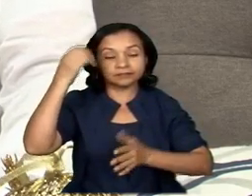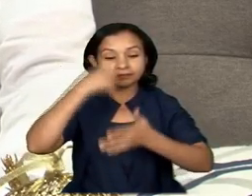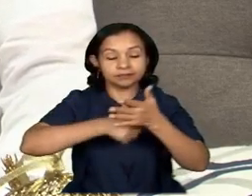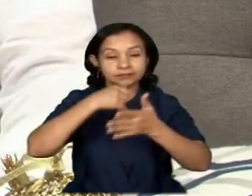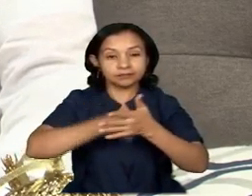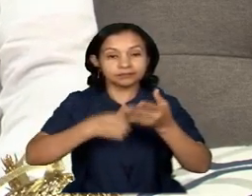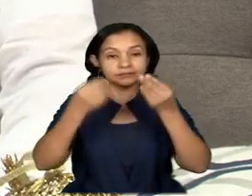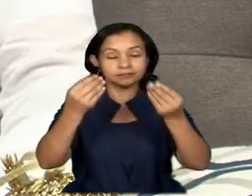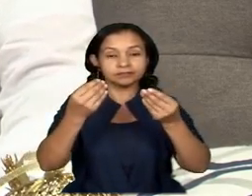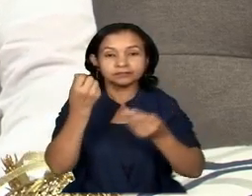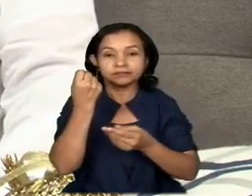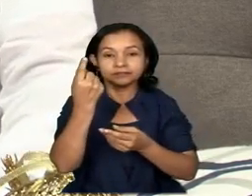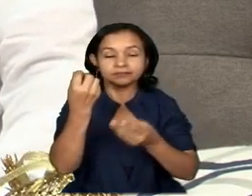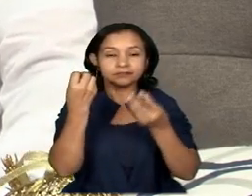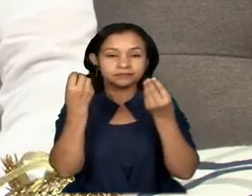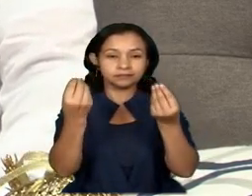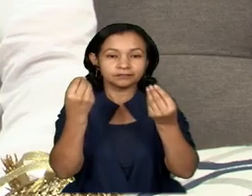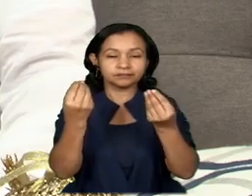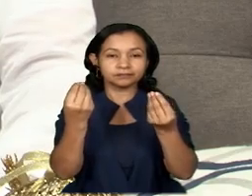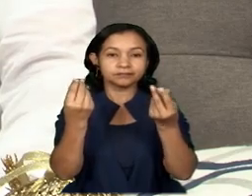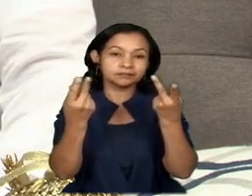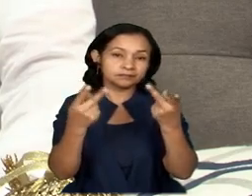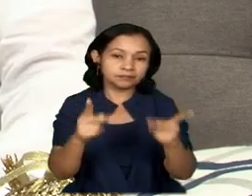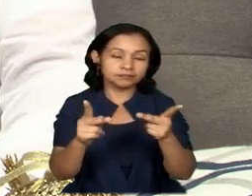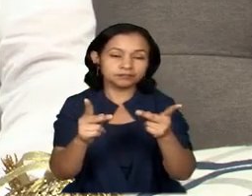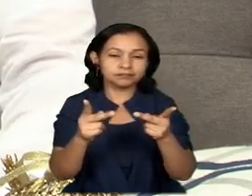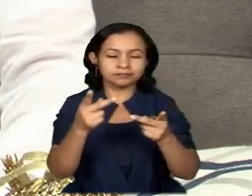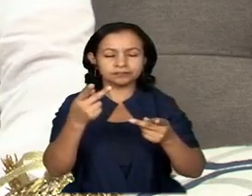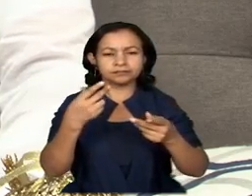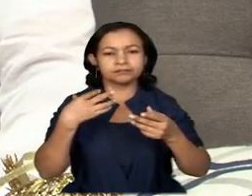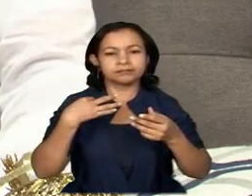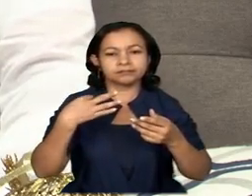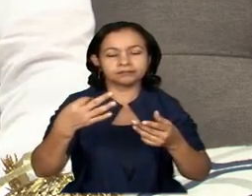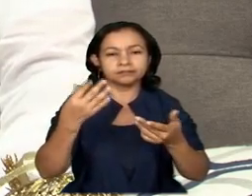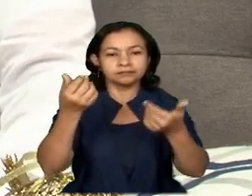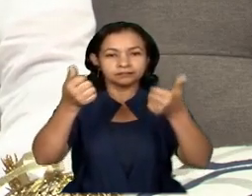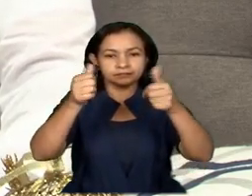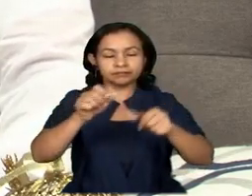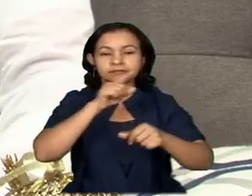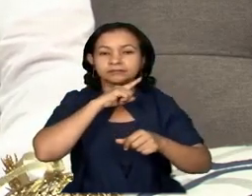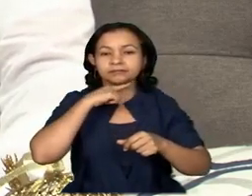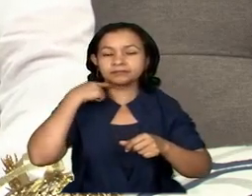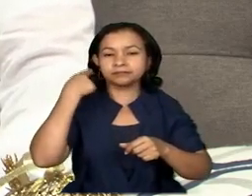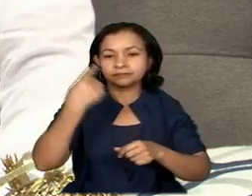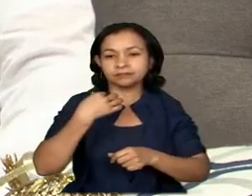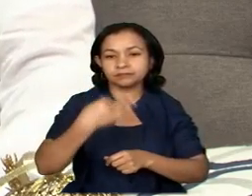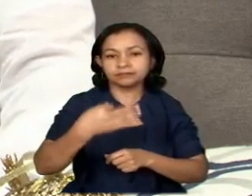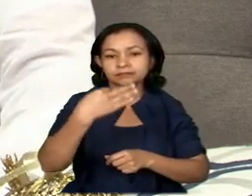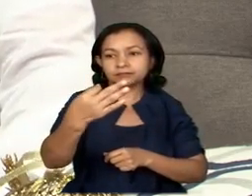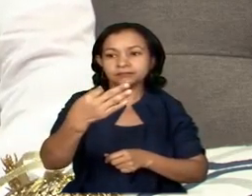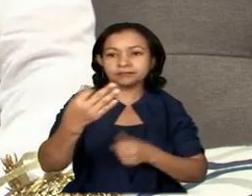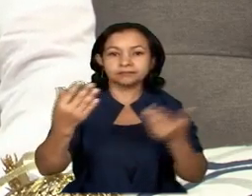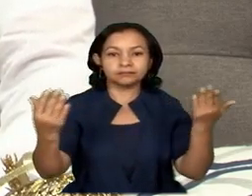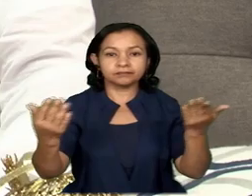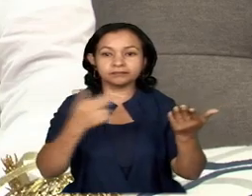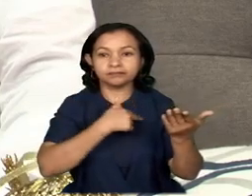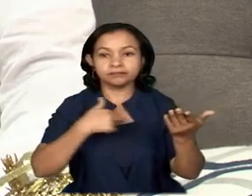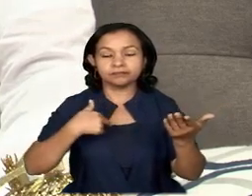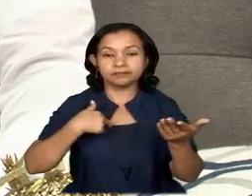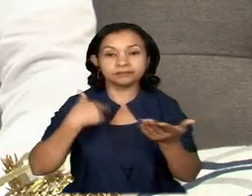que nos falta mucho por hacer, pero aquí hay voluntad, hay convicción, hay certeza en el futuro y hay un espíritu